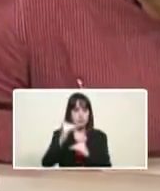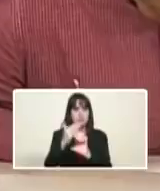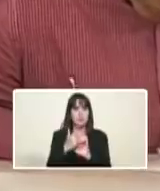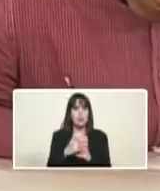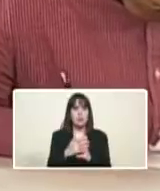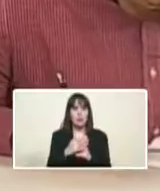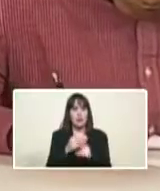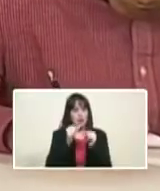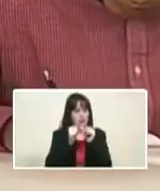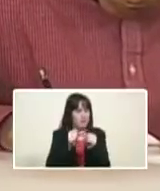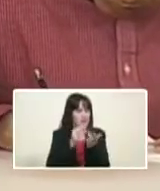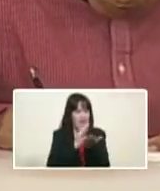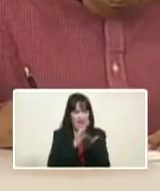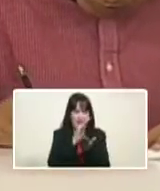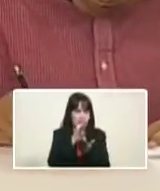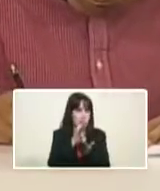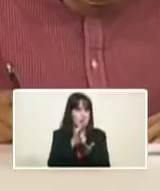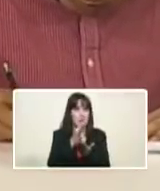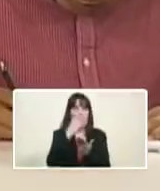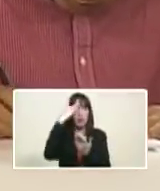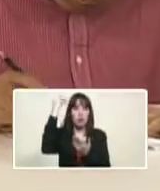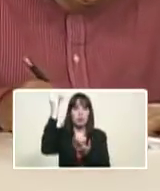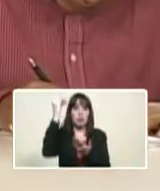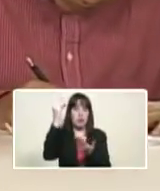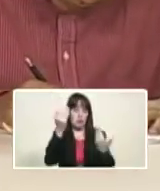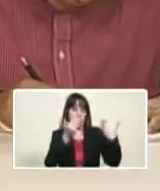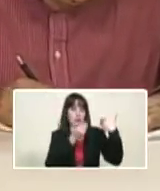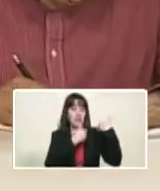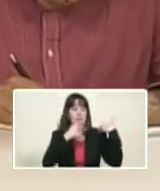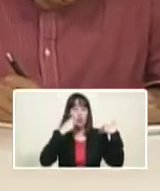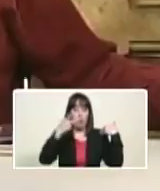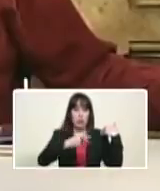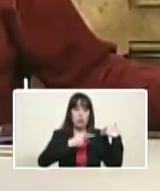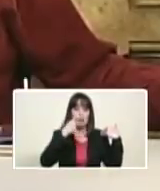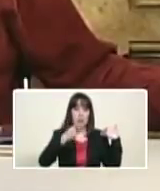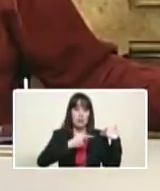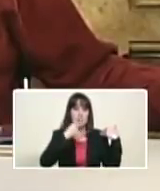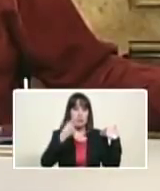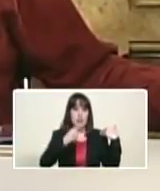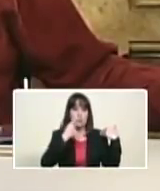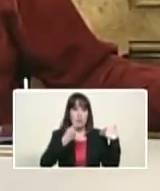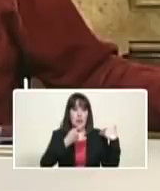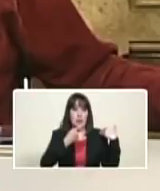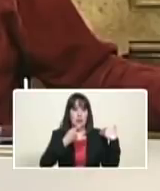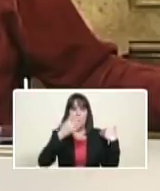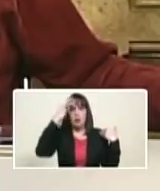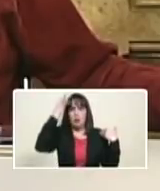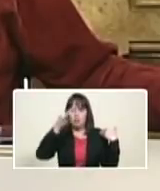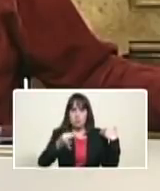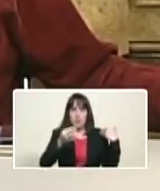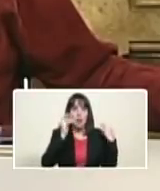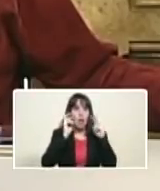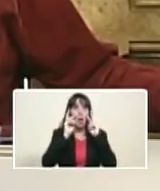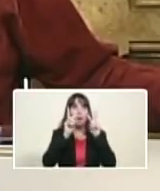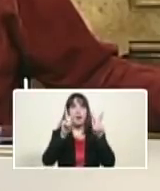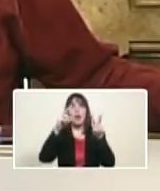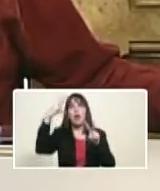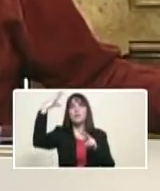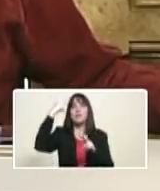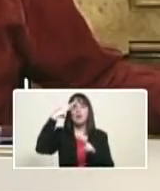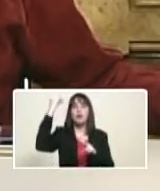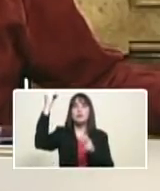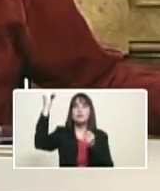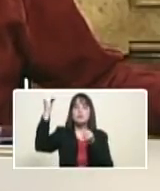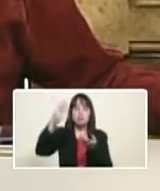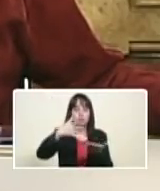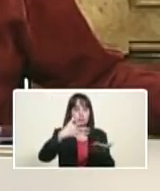vez más. Las responsabilidades políticas me han llevado a creer y a ver la mano de Dios en